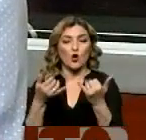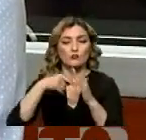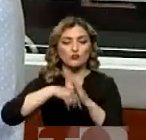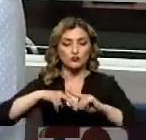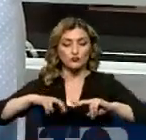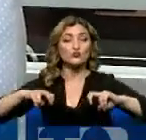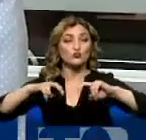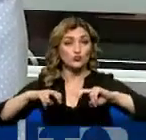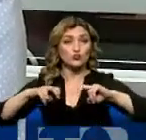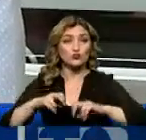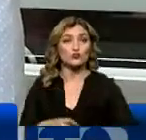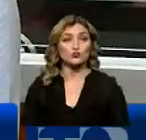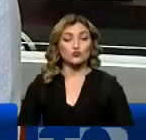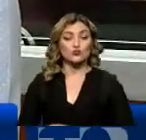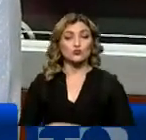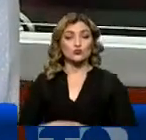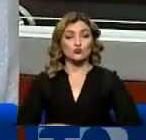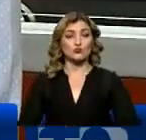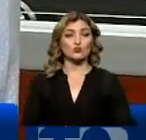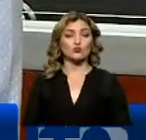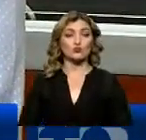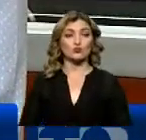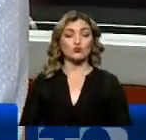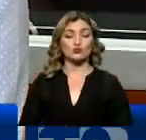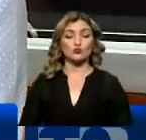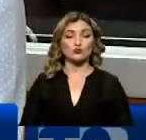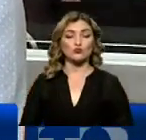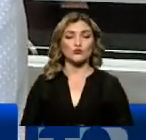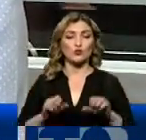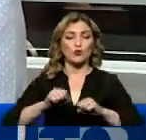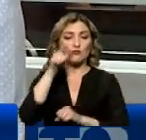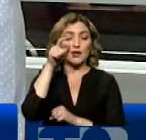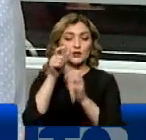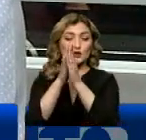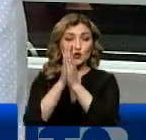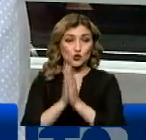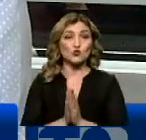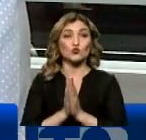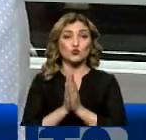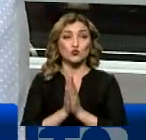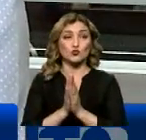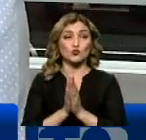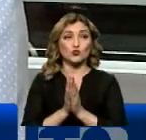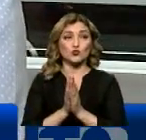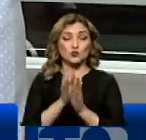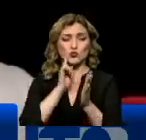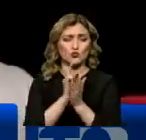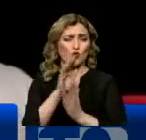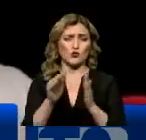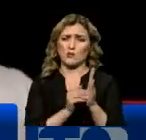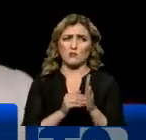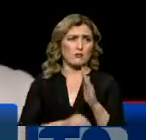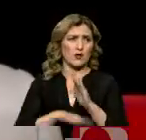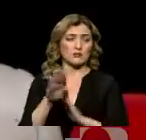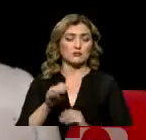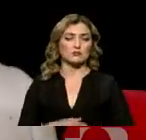fiscal todavía puede en algún momento Fiscalía solicitar la reformulación de cargos. Lo